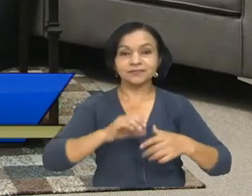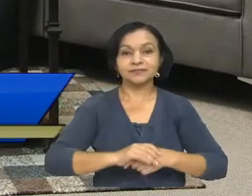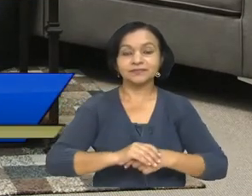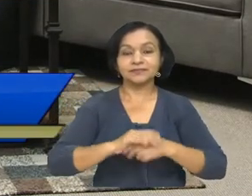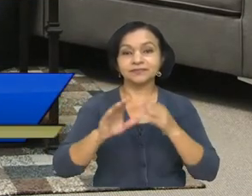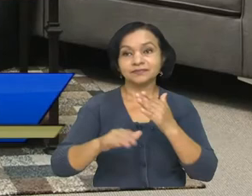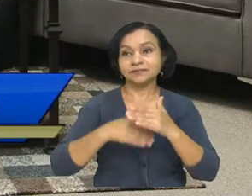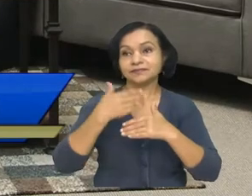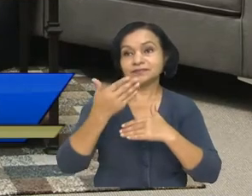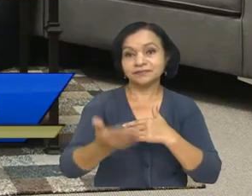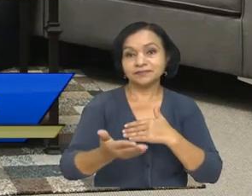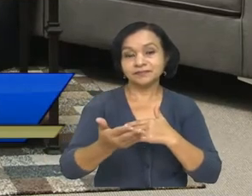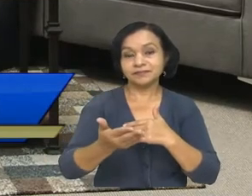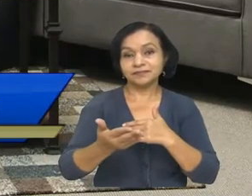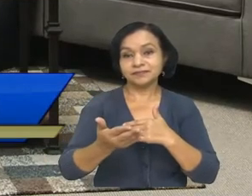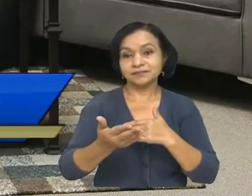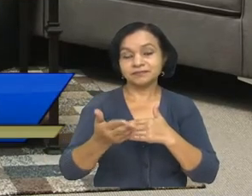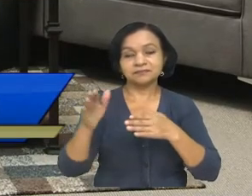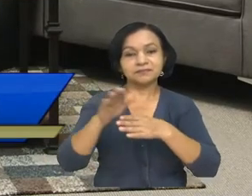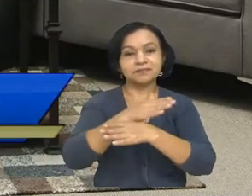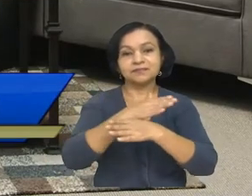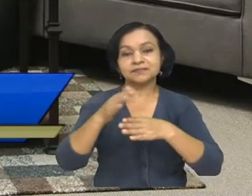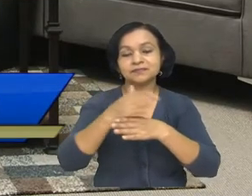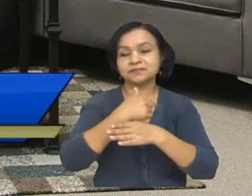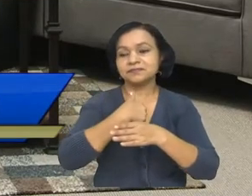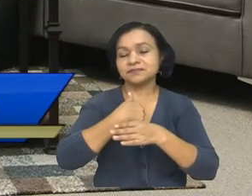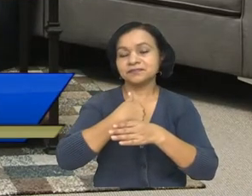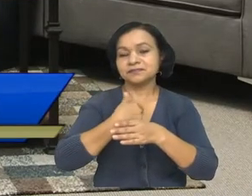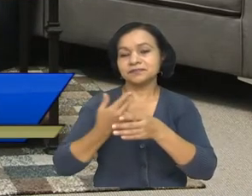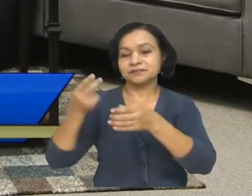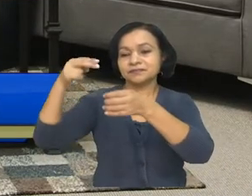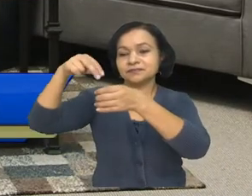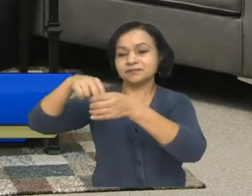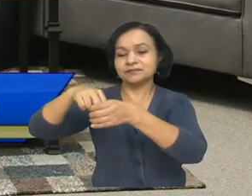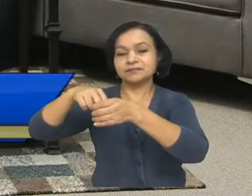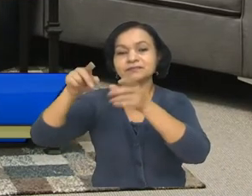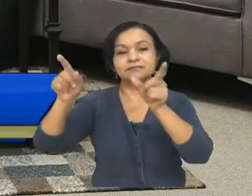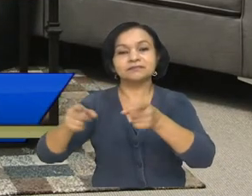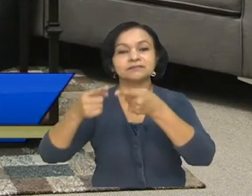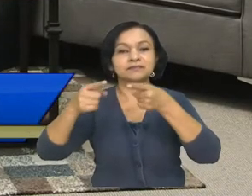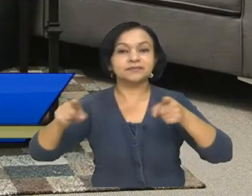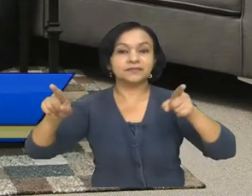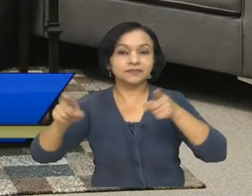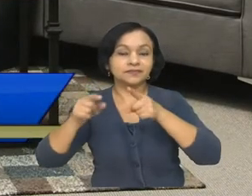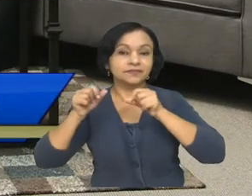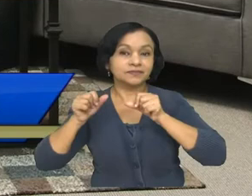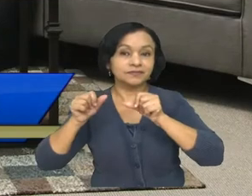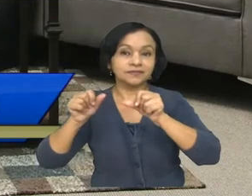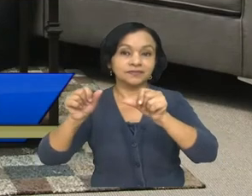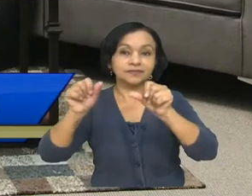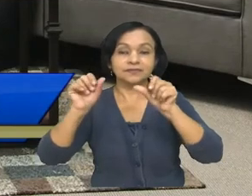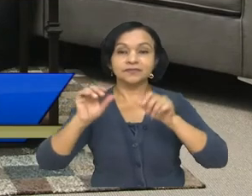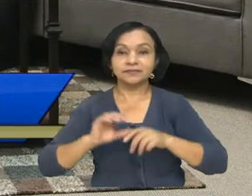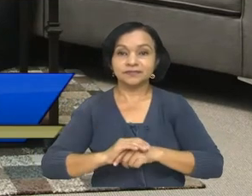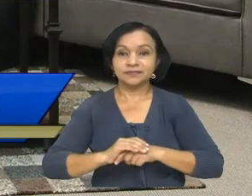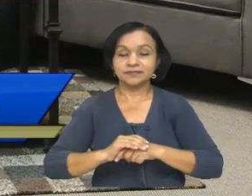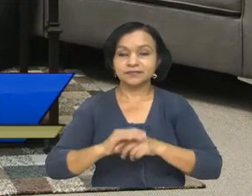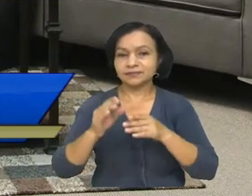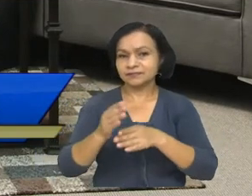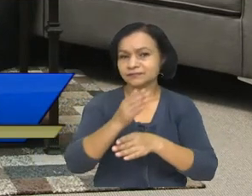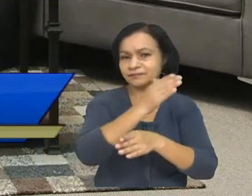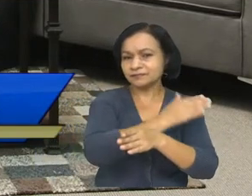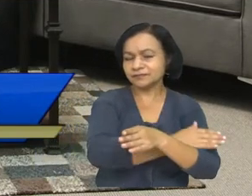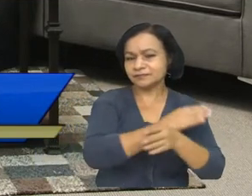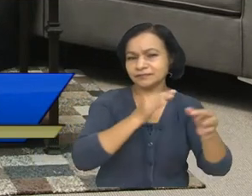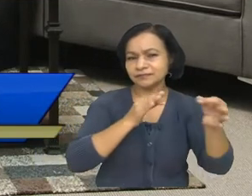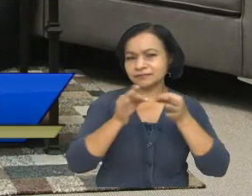ya mi mundo fue otro, porque ya me incorporé prácticamente a la música. Pero quería contarte un antecedente que yo lo